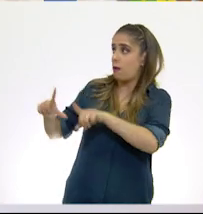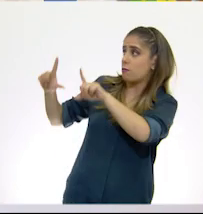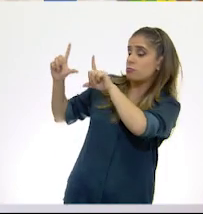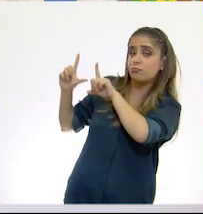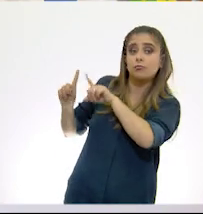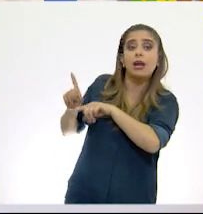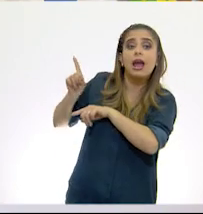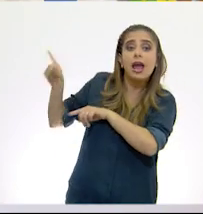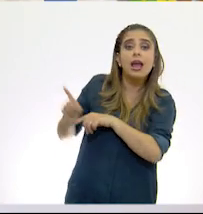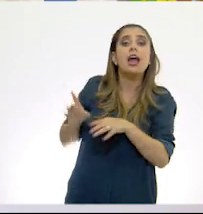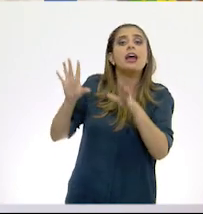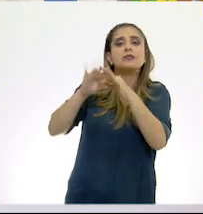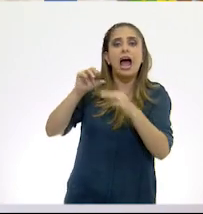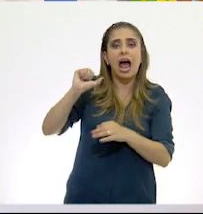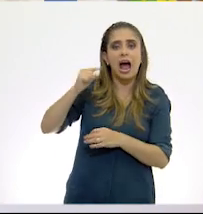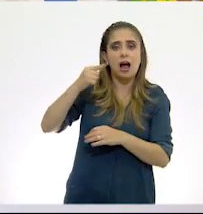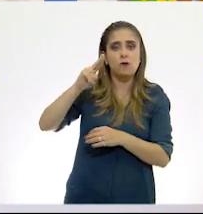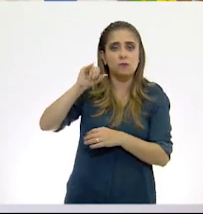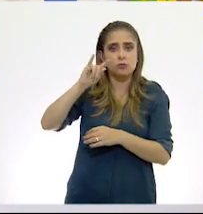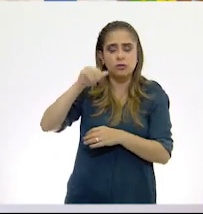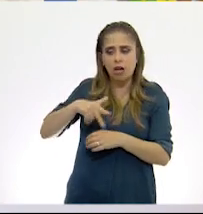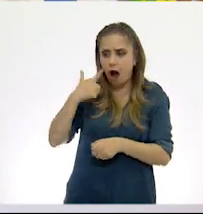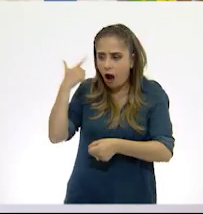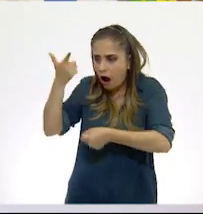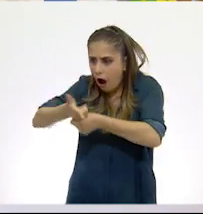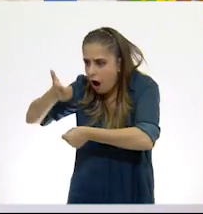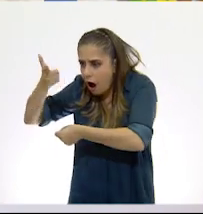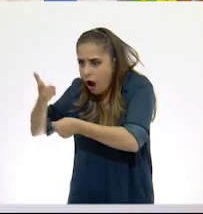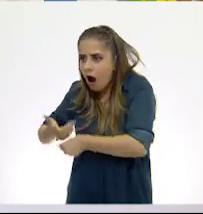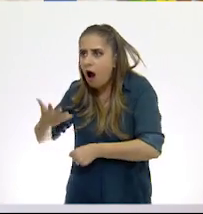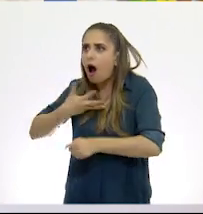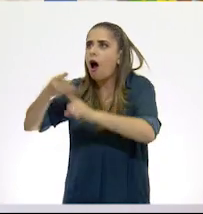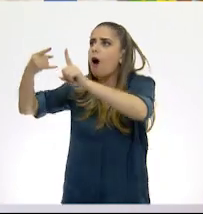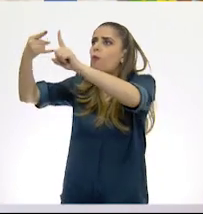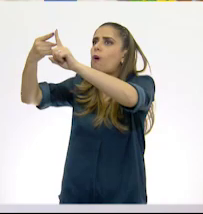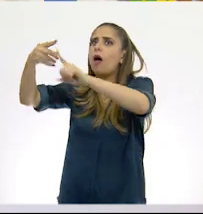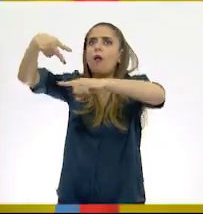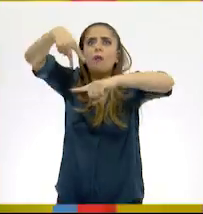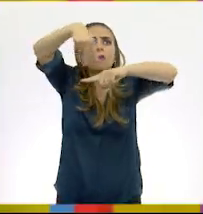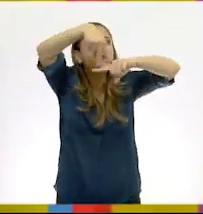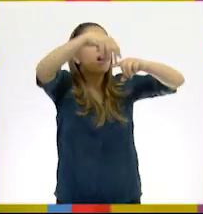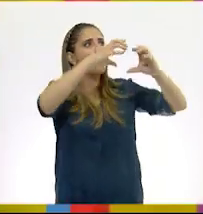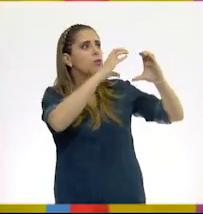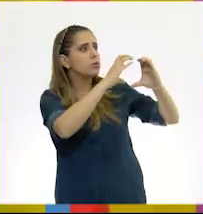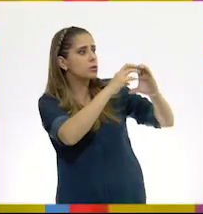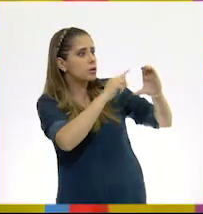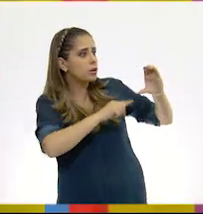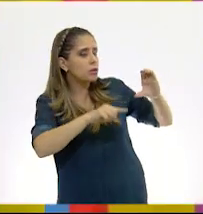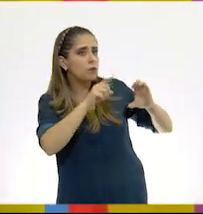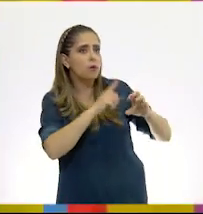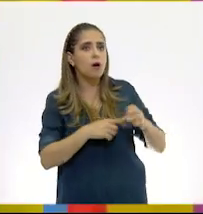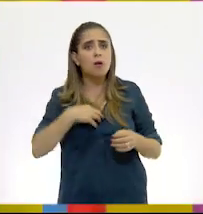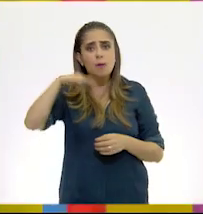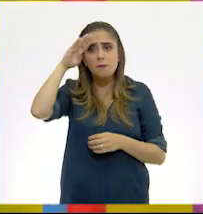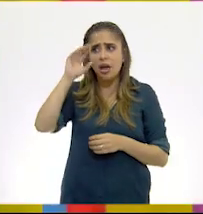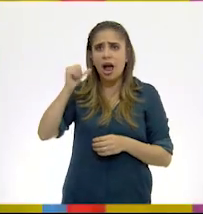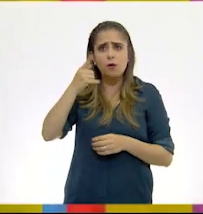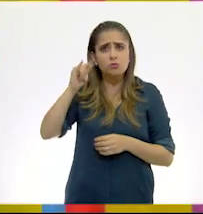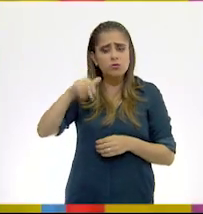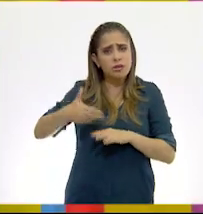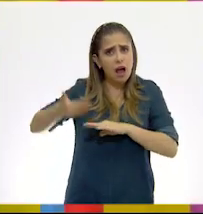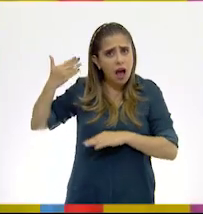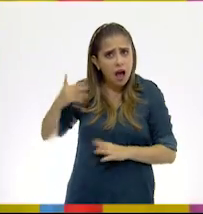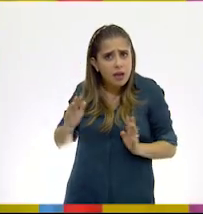precisamente Agustín se da cuenta que existen figuras geométricas en todos lados? Yo pensé que Agustín ya lo habíamos visto en la